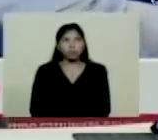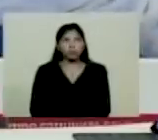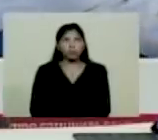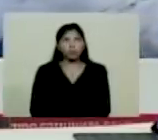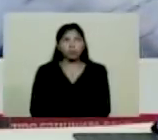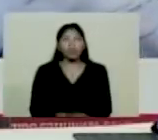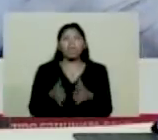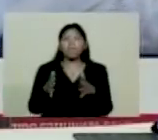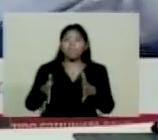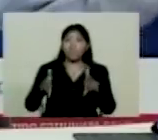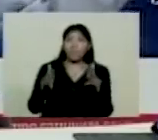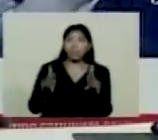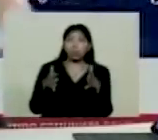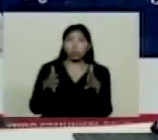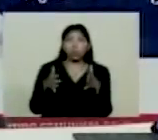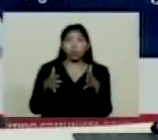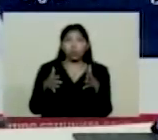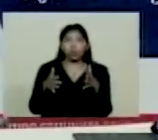victoria